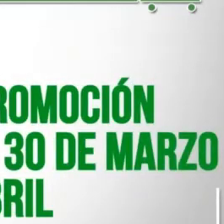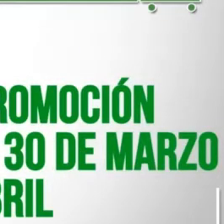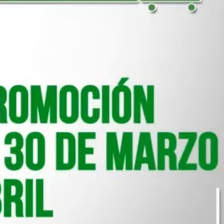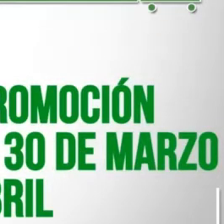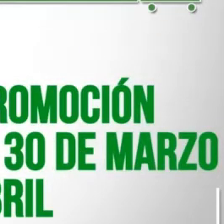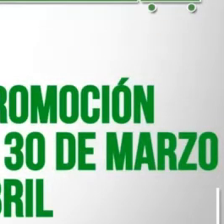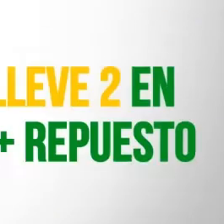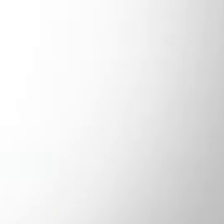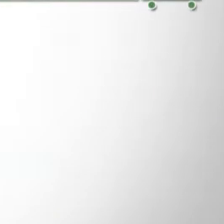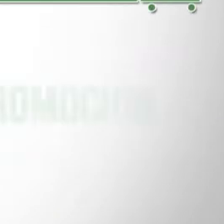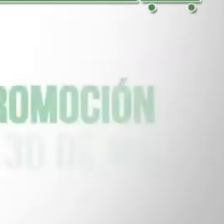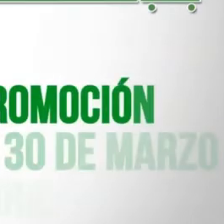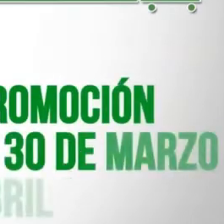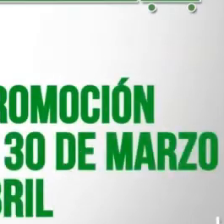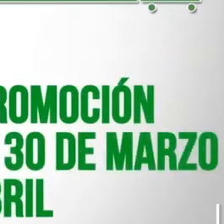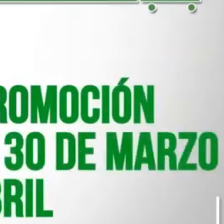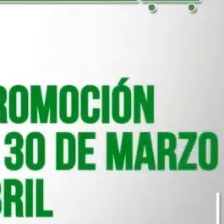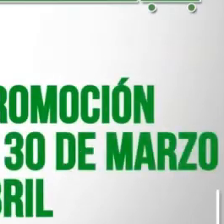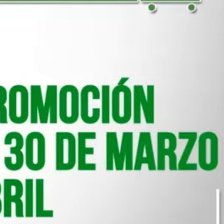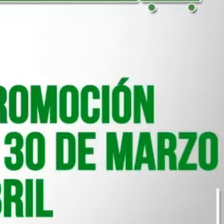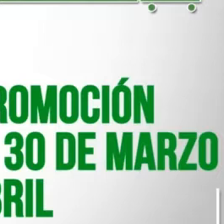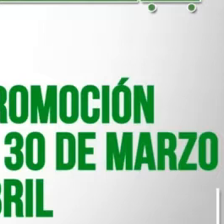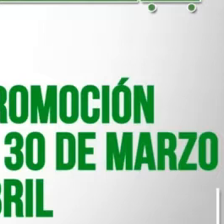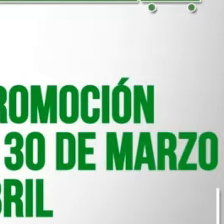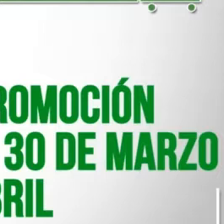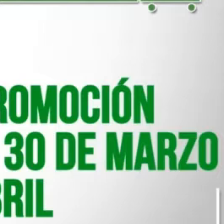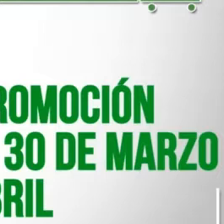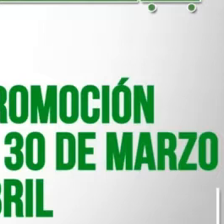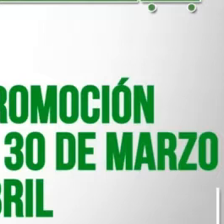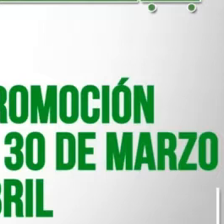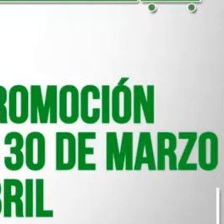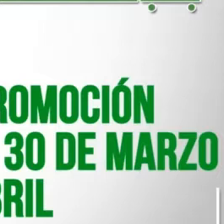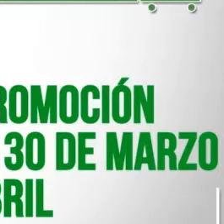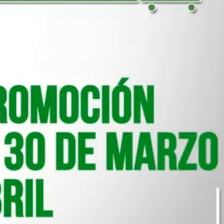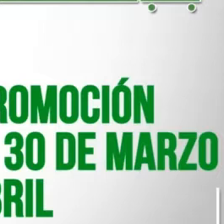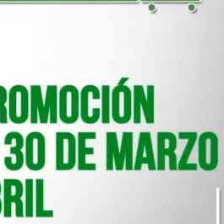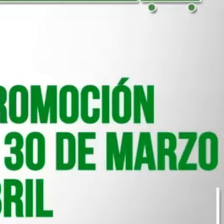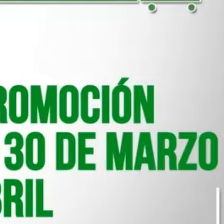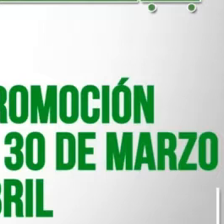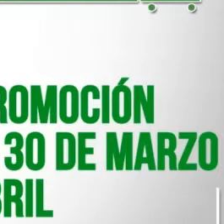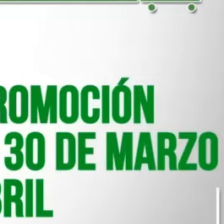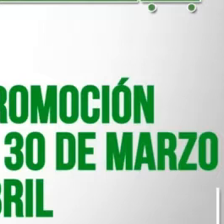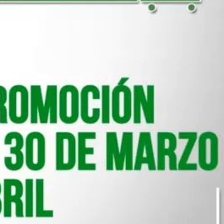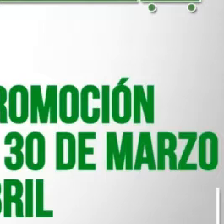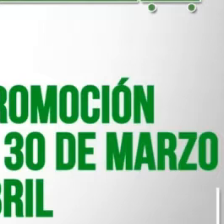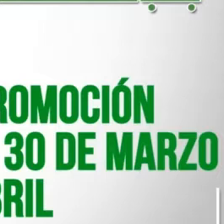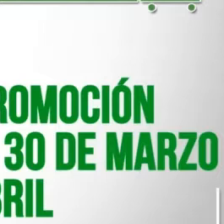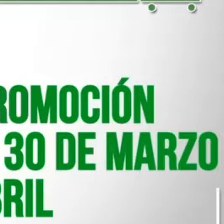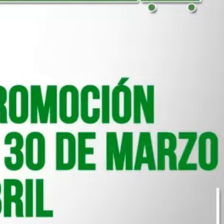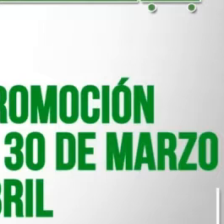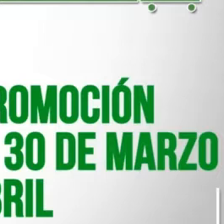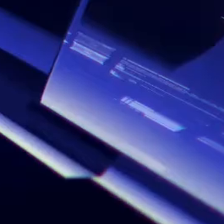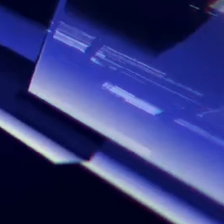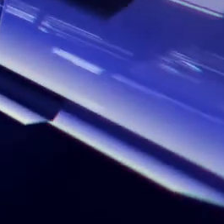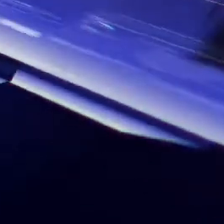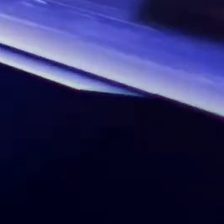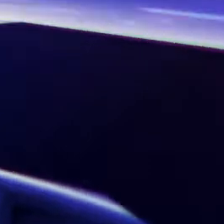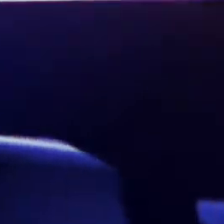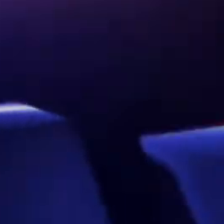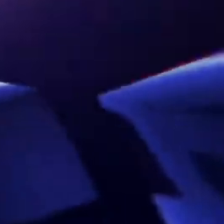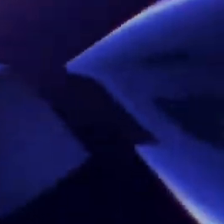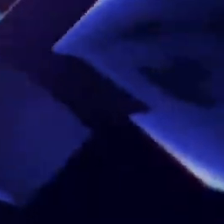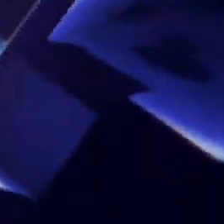Pantene, lavalosas, espumas de afeitar, desodorante Gillette. Pague uno y lleve dos en máquinas de afeitar más repuesto.